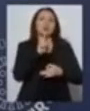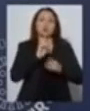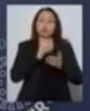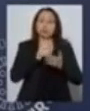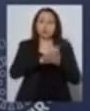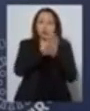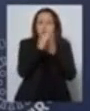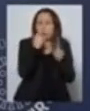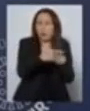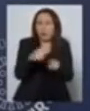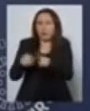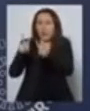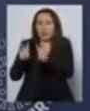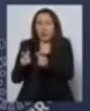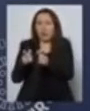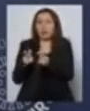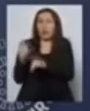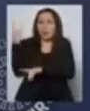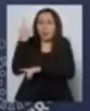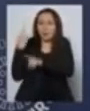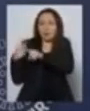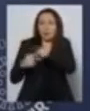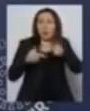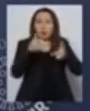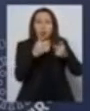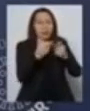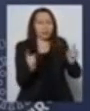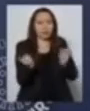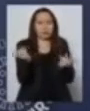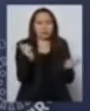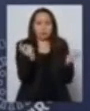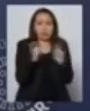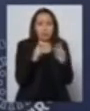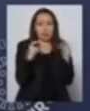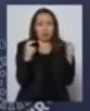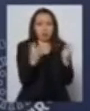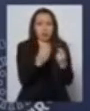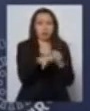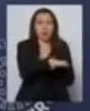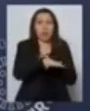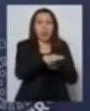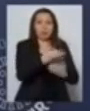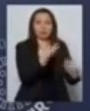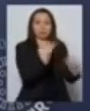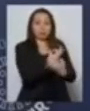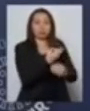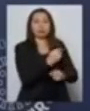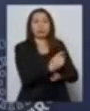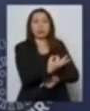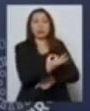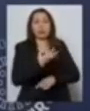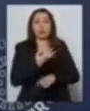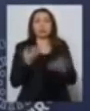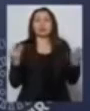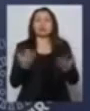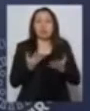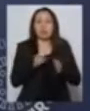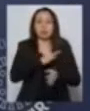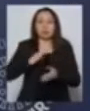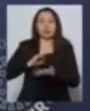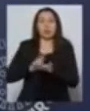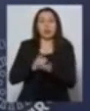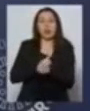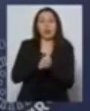totalmente transversal desde el punto de vista académico, político, ha hecho una recomendación en el sentido de